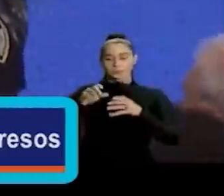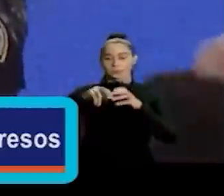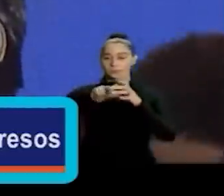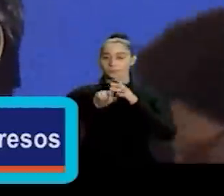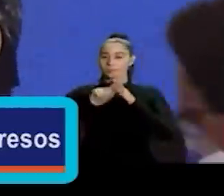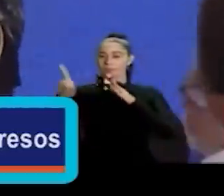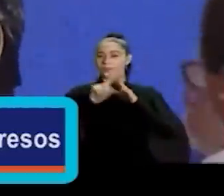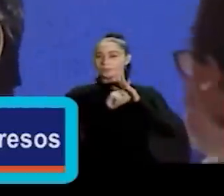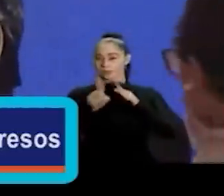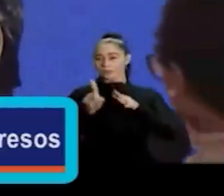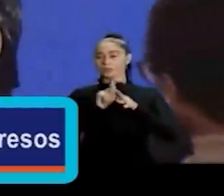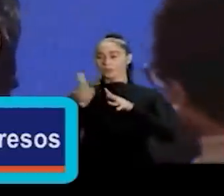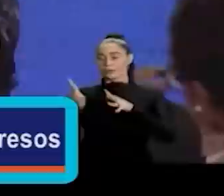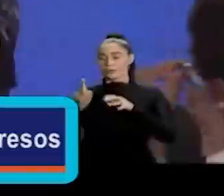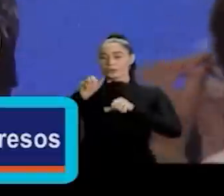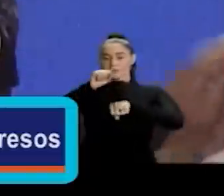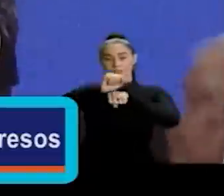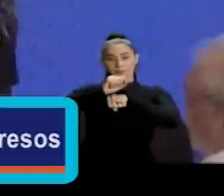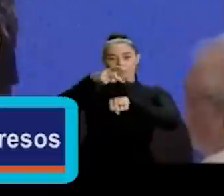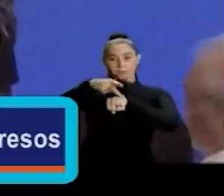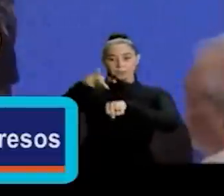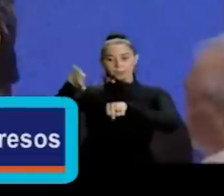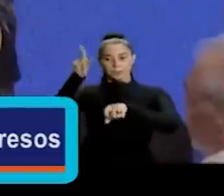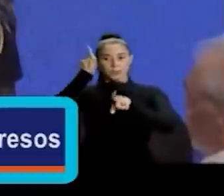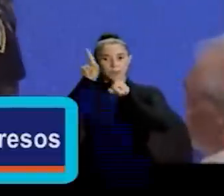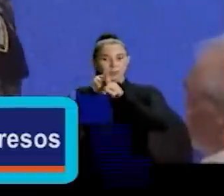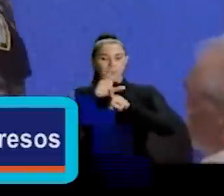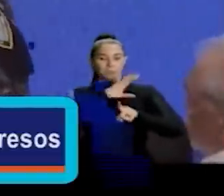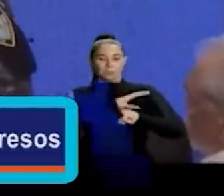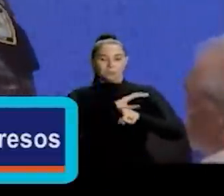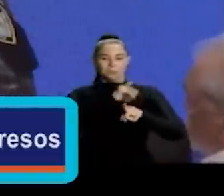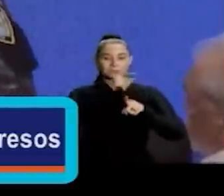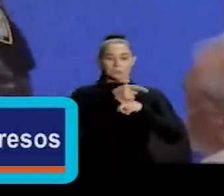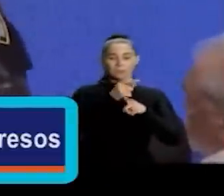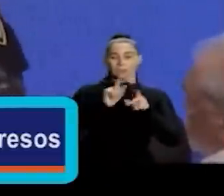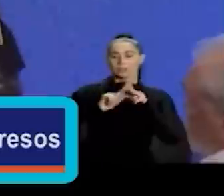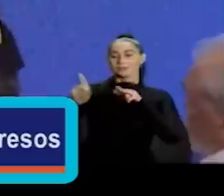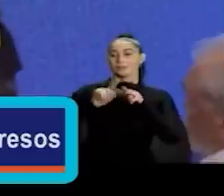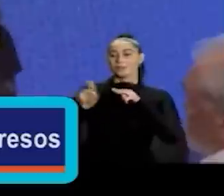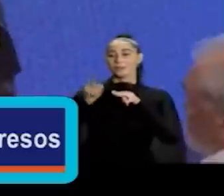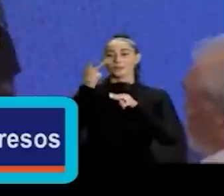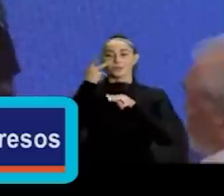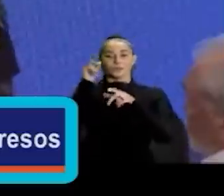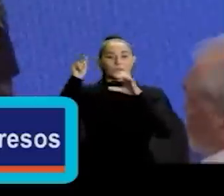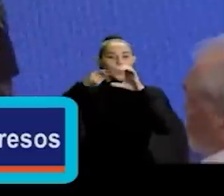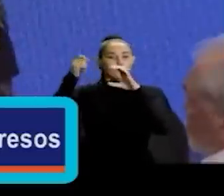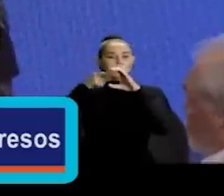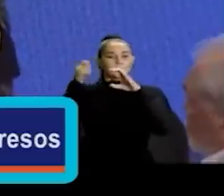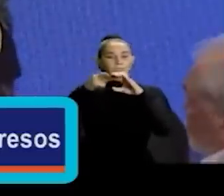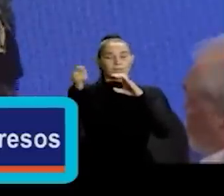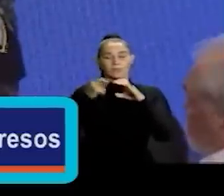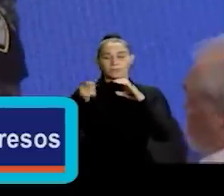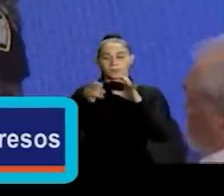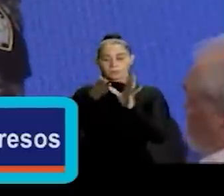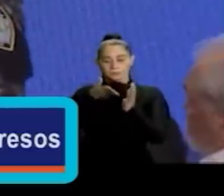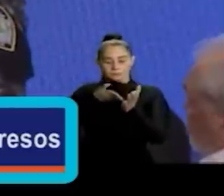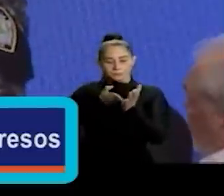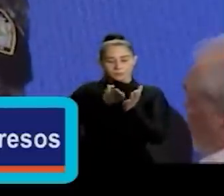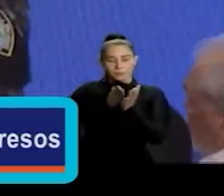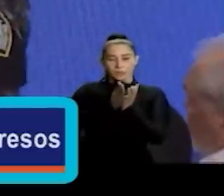internos hacia San Pedro, y por eso nosotros en un video, en la